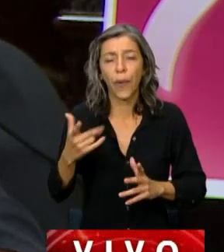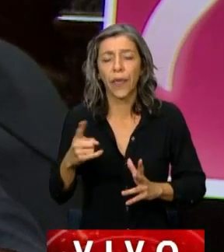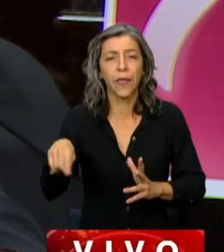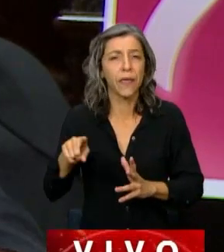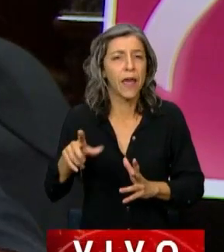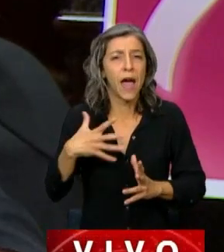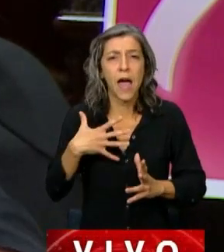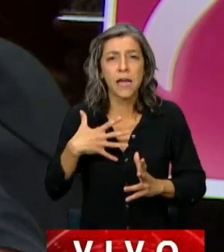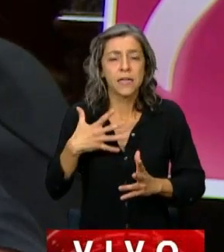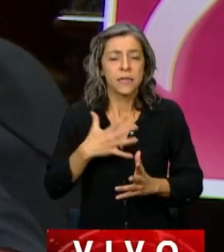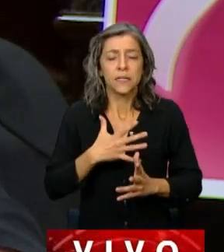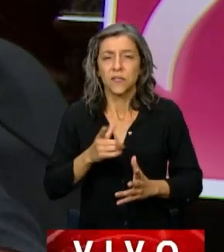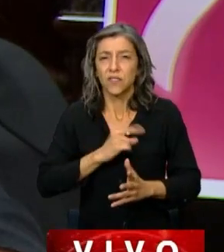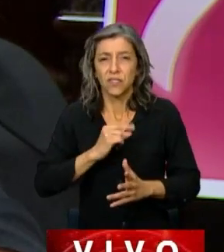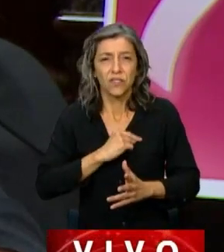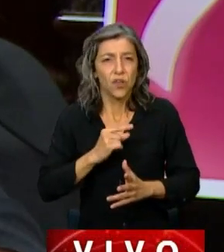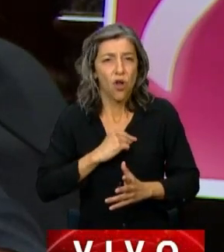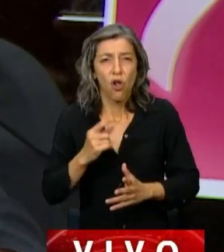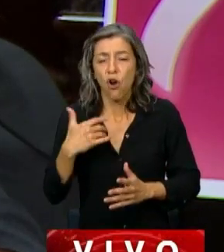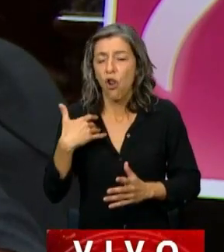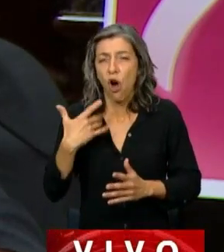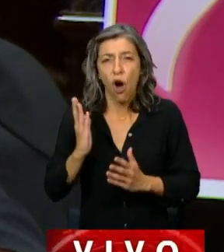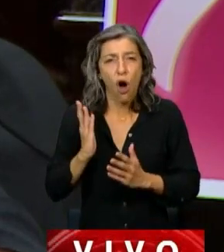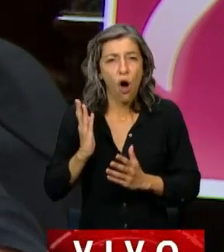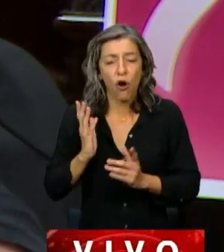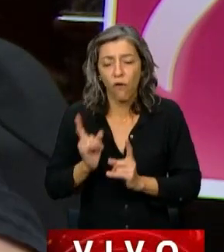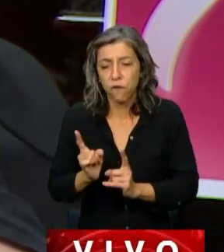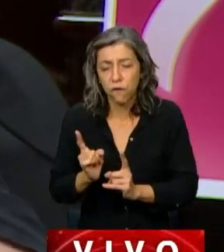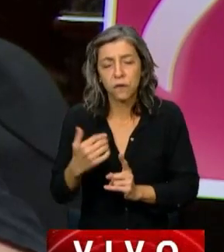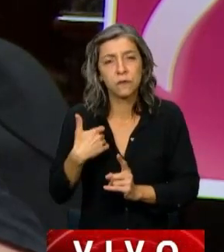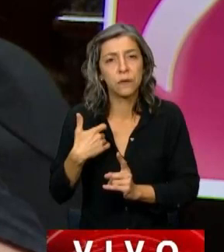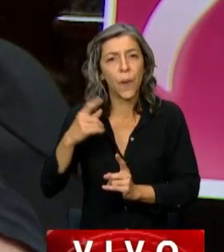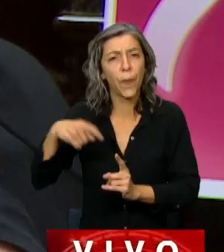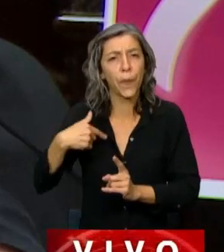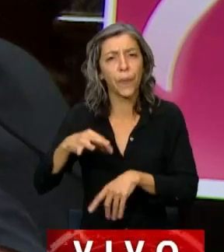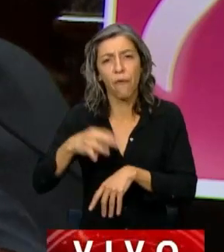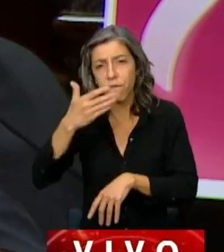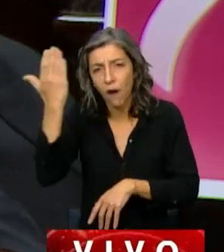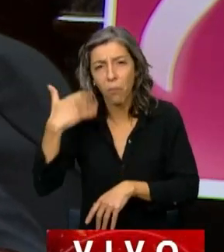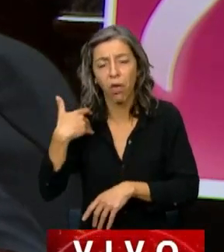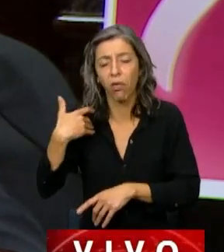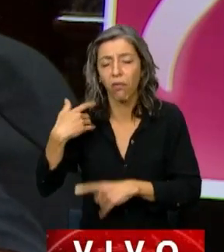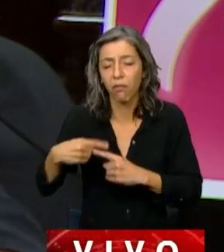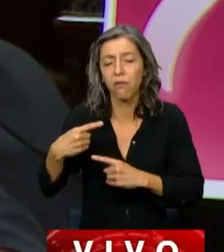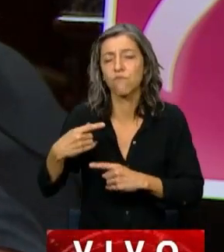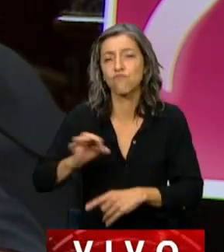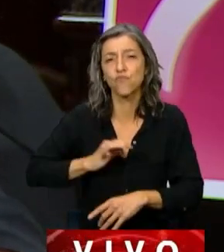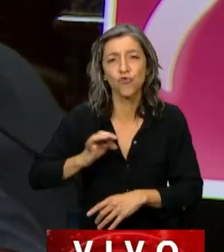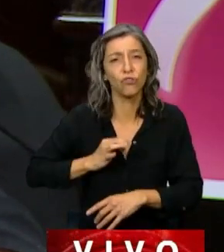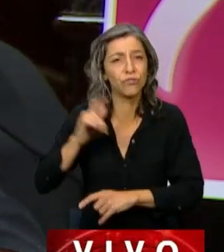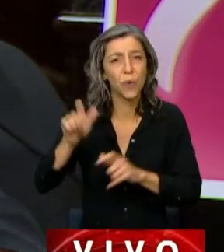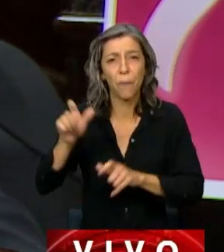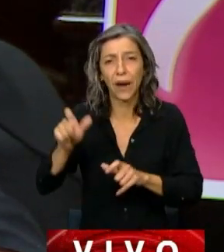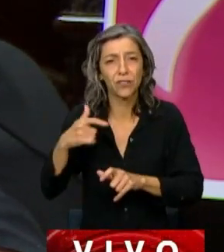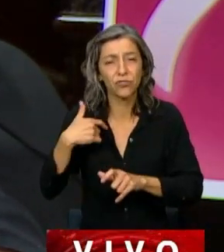el dolor se convierte en enfermedad y así durante años las víctimas